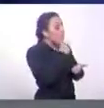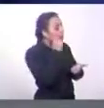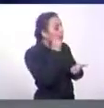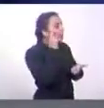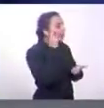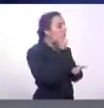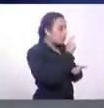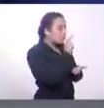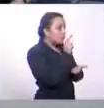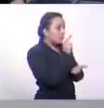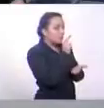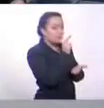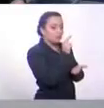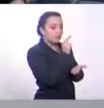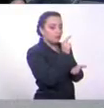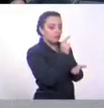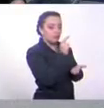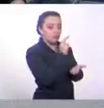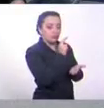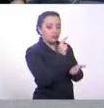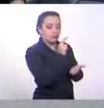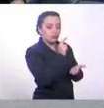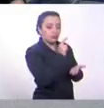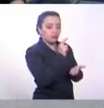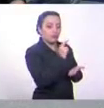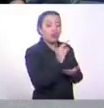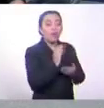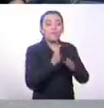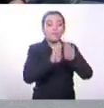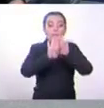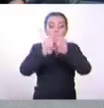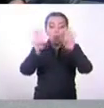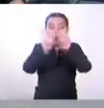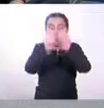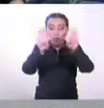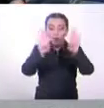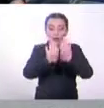esto, 2 puertas.